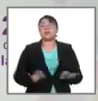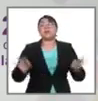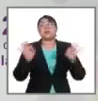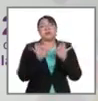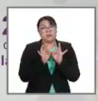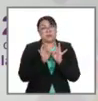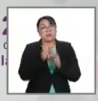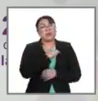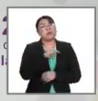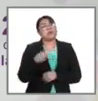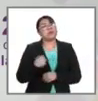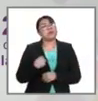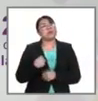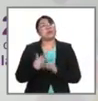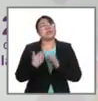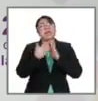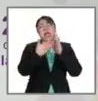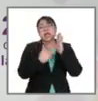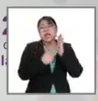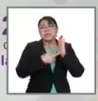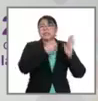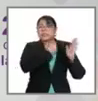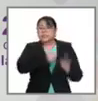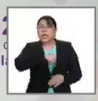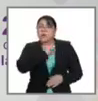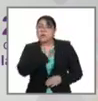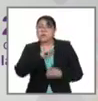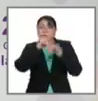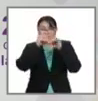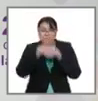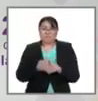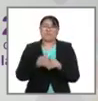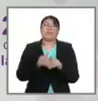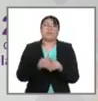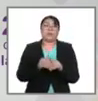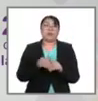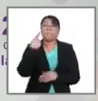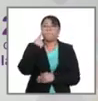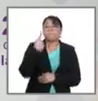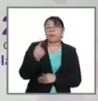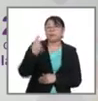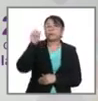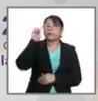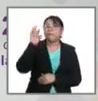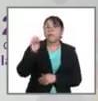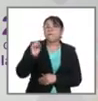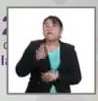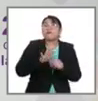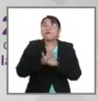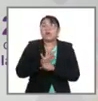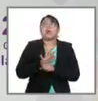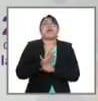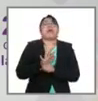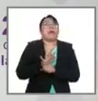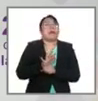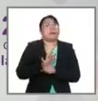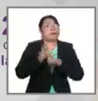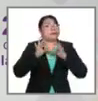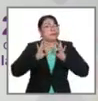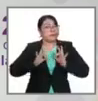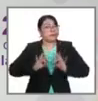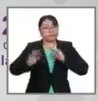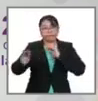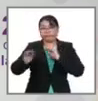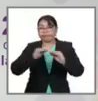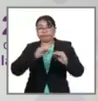hagamos caso de las medidas preventivas y que hagamos caso del semáforo epidemiológico a fin de evitar la movilidad y estar